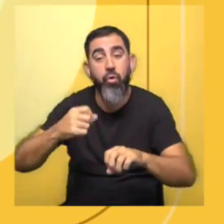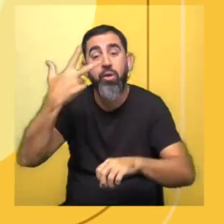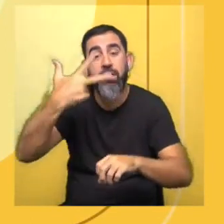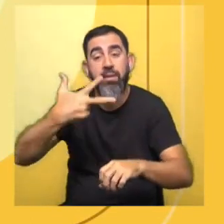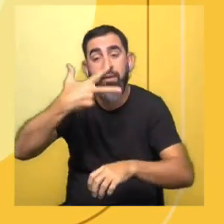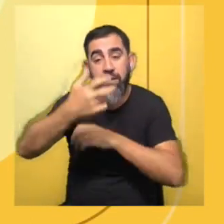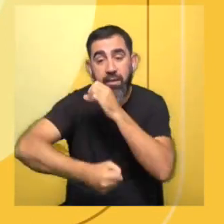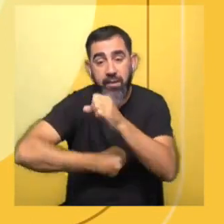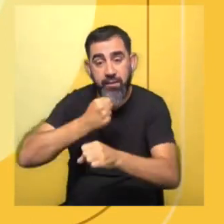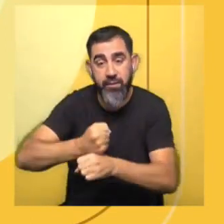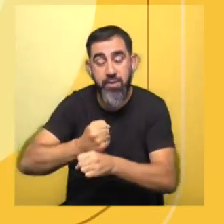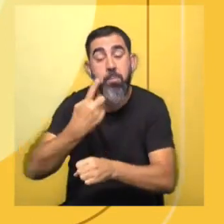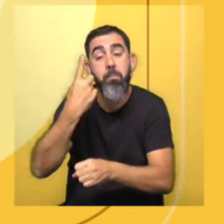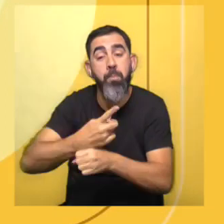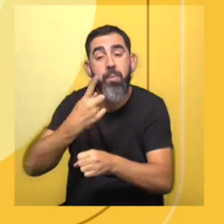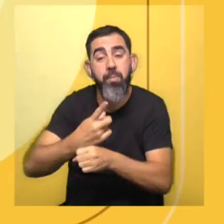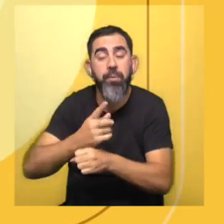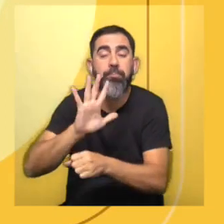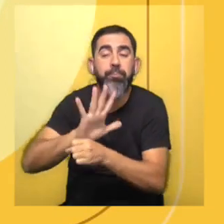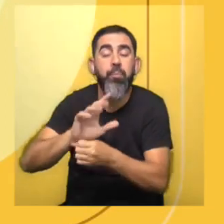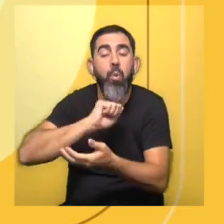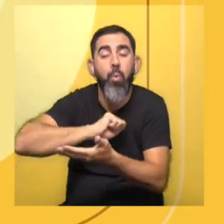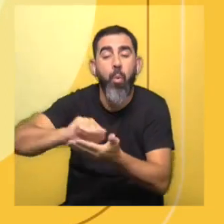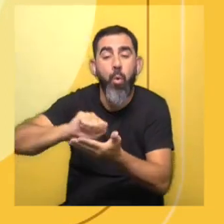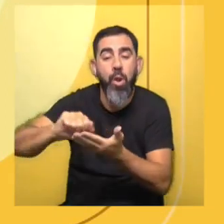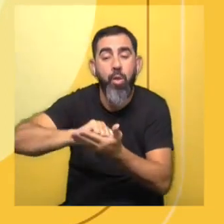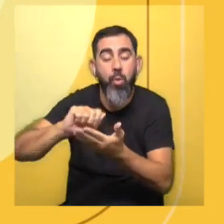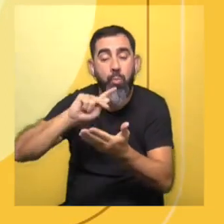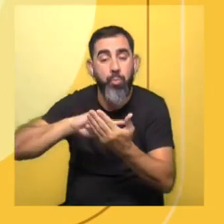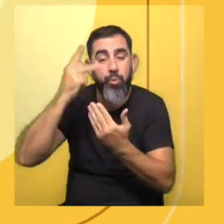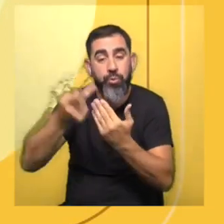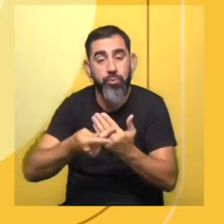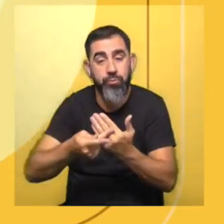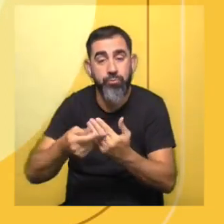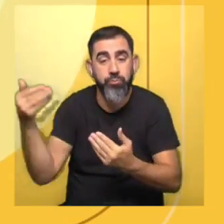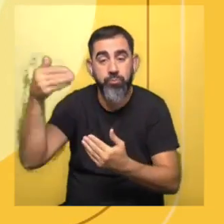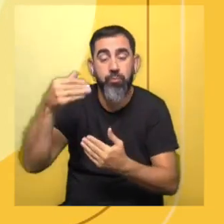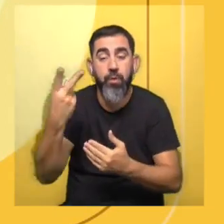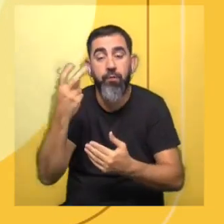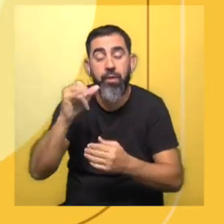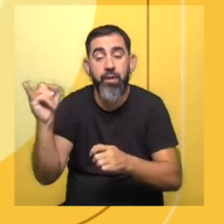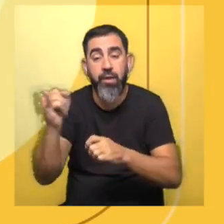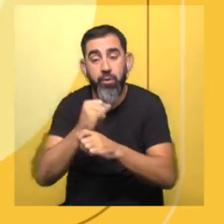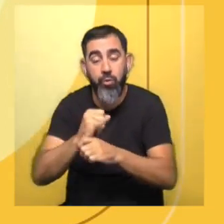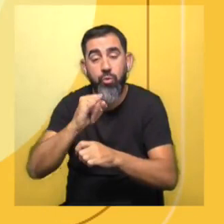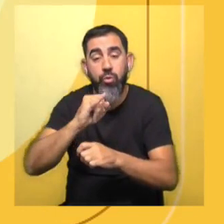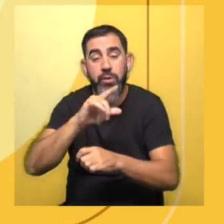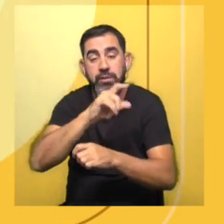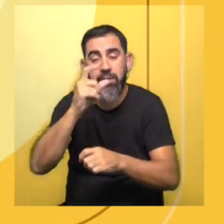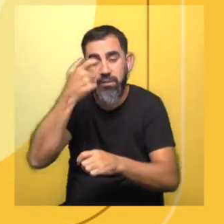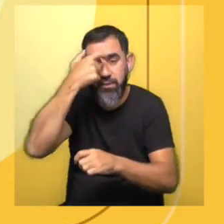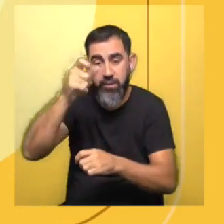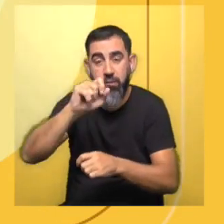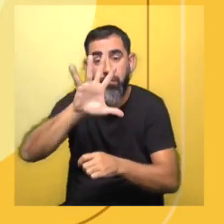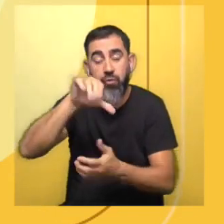años en tener ese primer borrador del proyecto, bueno, participaron, como decíamos, 20 instituciones, más de 100 científicos,